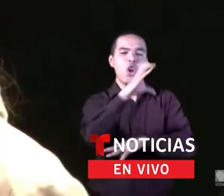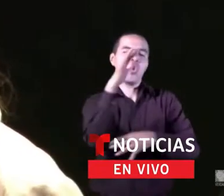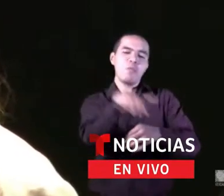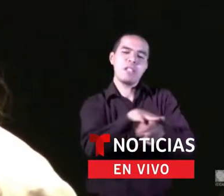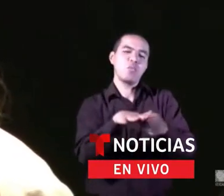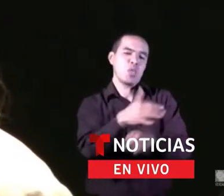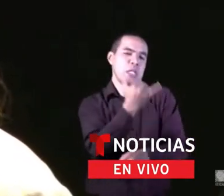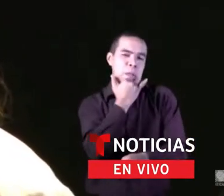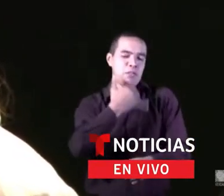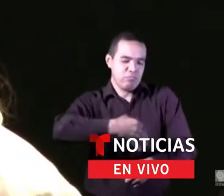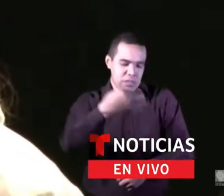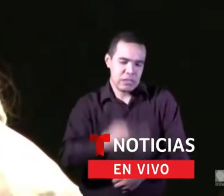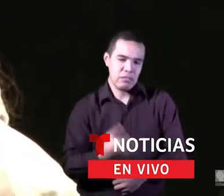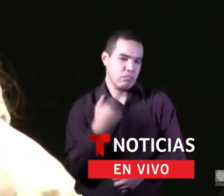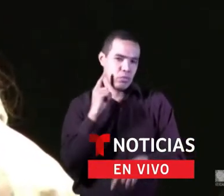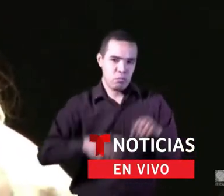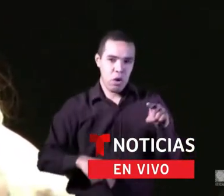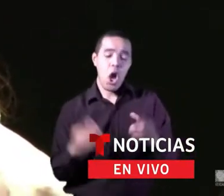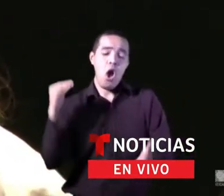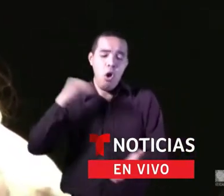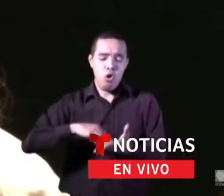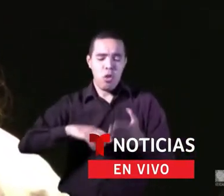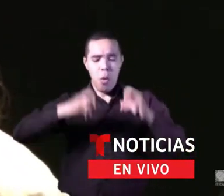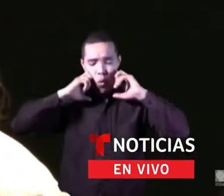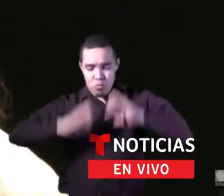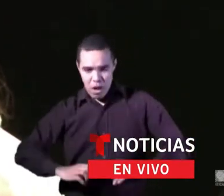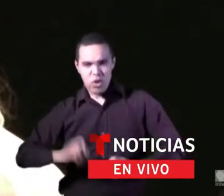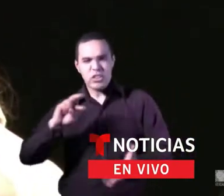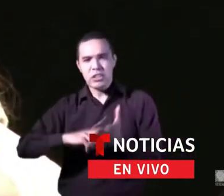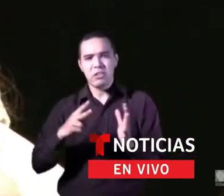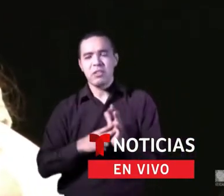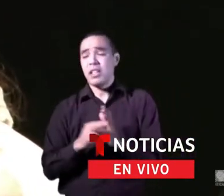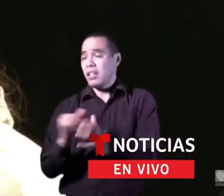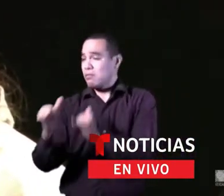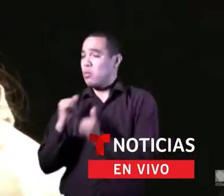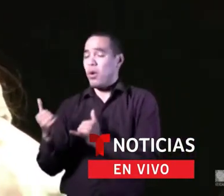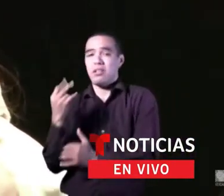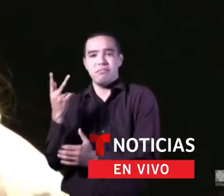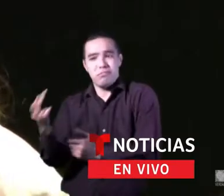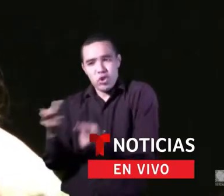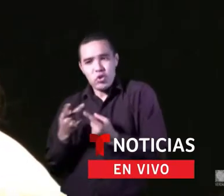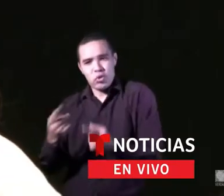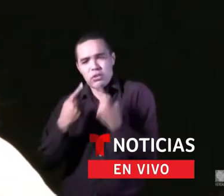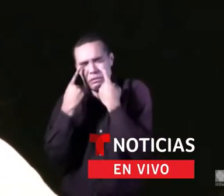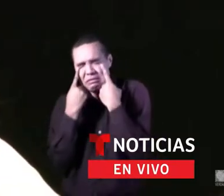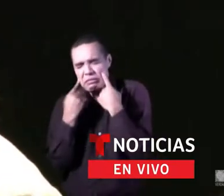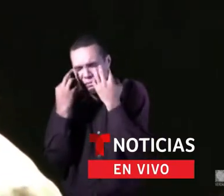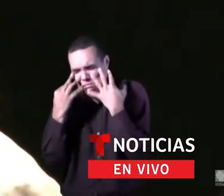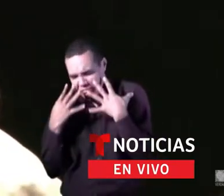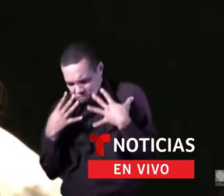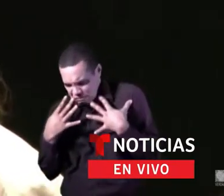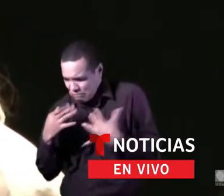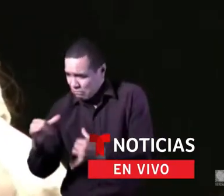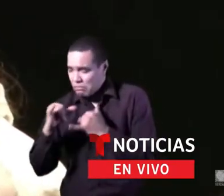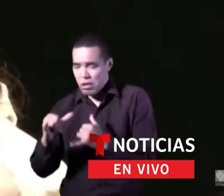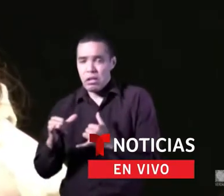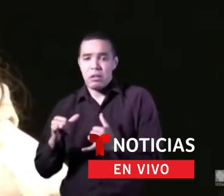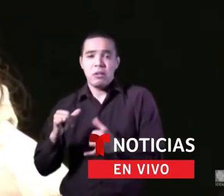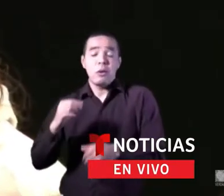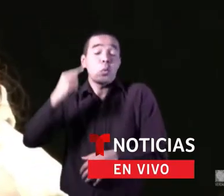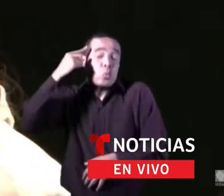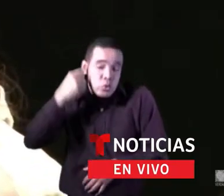ver al ser humanos es llorar juntos algún día tendremos que llorar